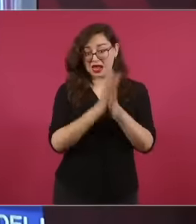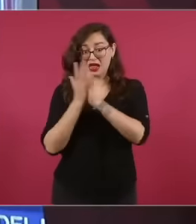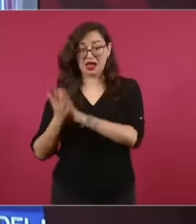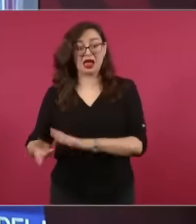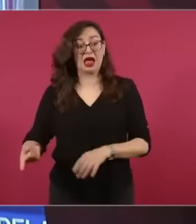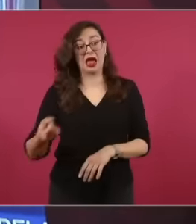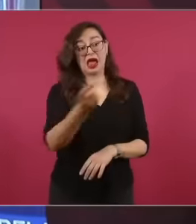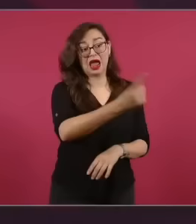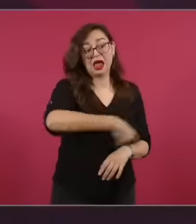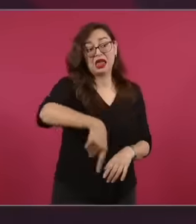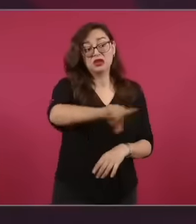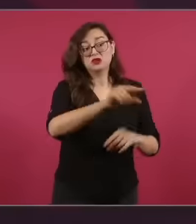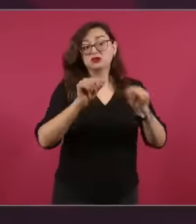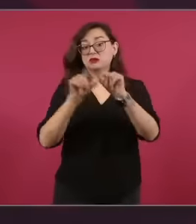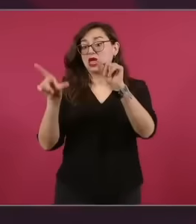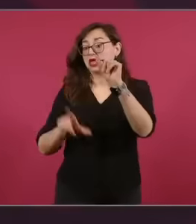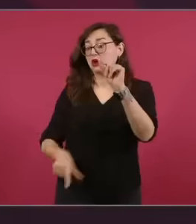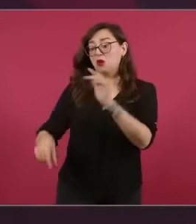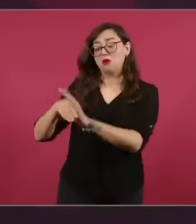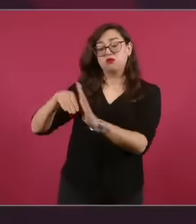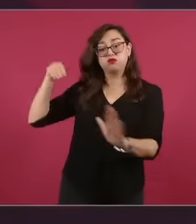México.